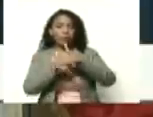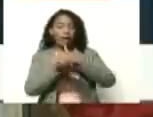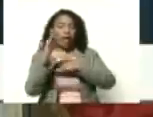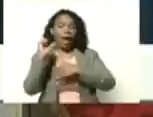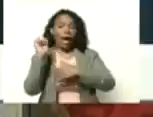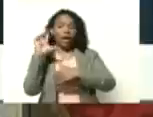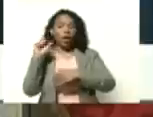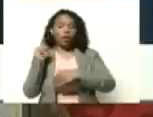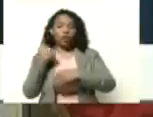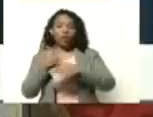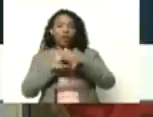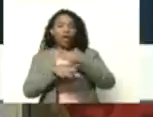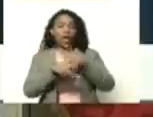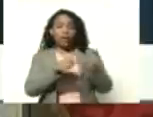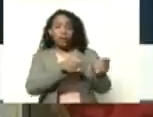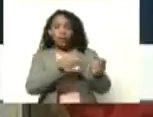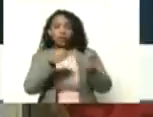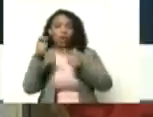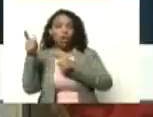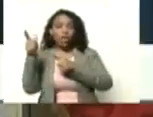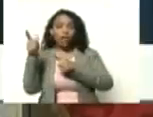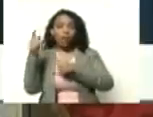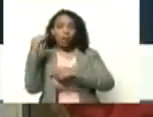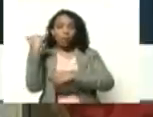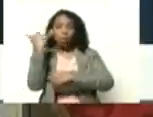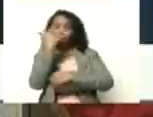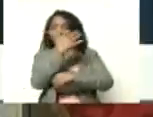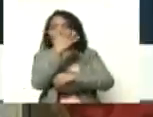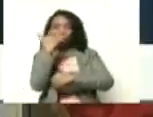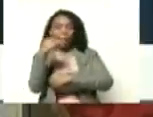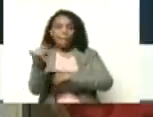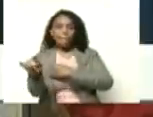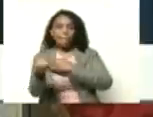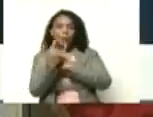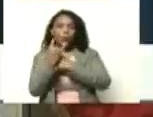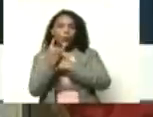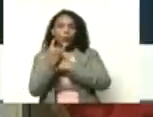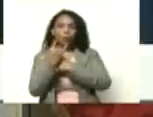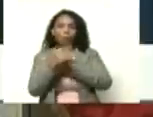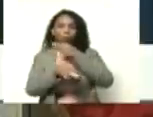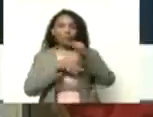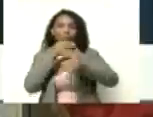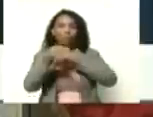y se lo llevan finalmente ya lo vamos a ir detallando